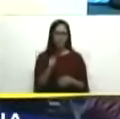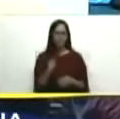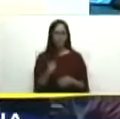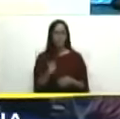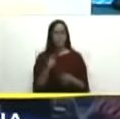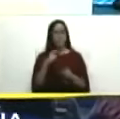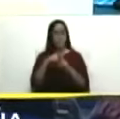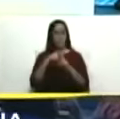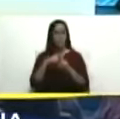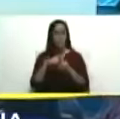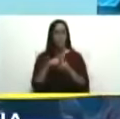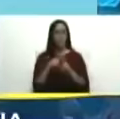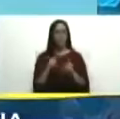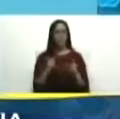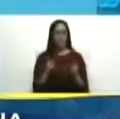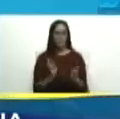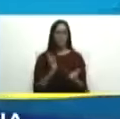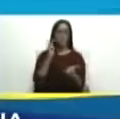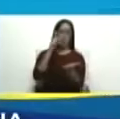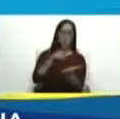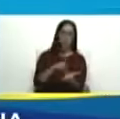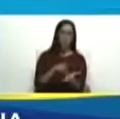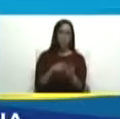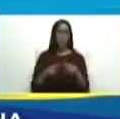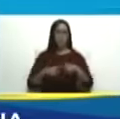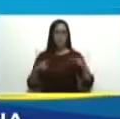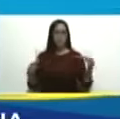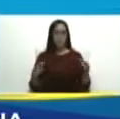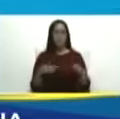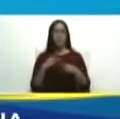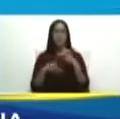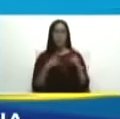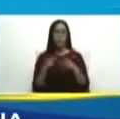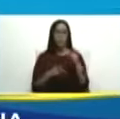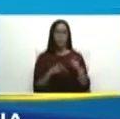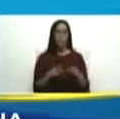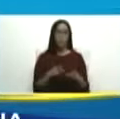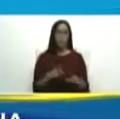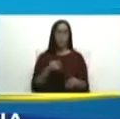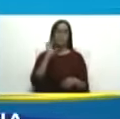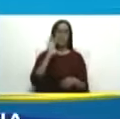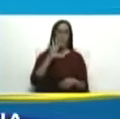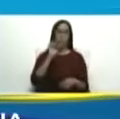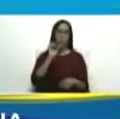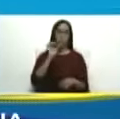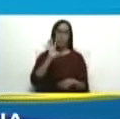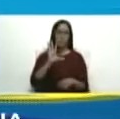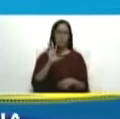positivo, que nos llevó a un crecimiento del Producto Interno Bruto del 5.5%.